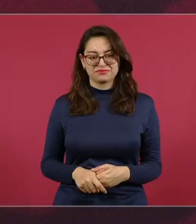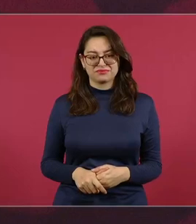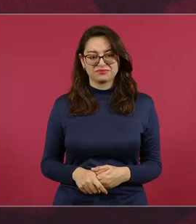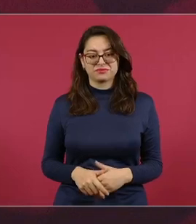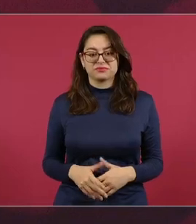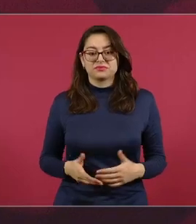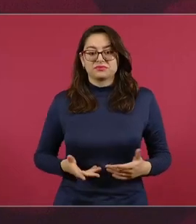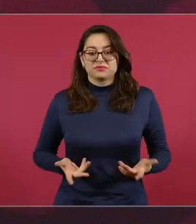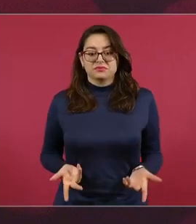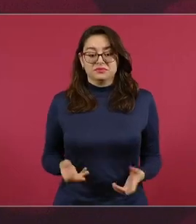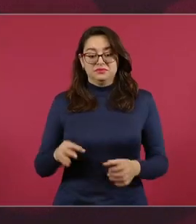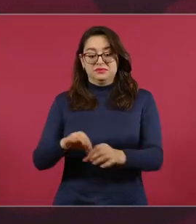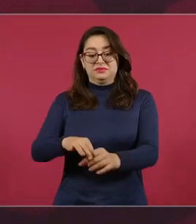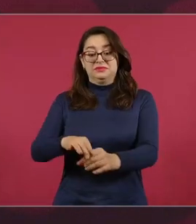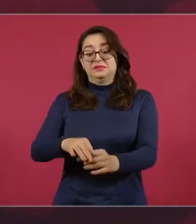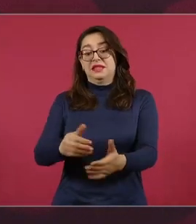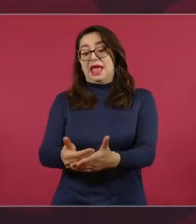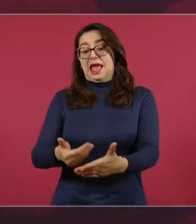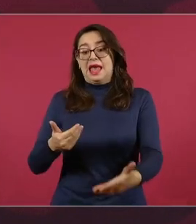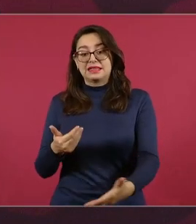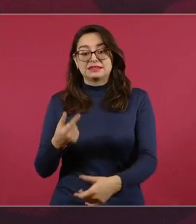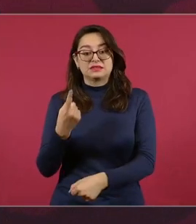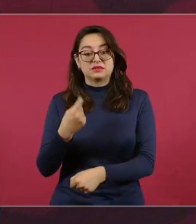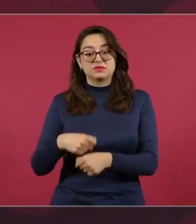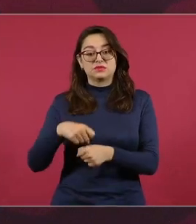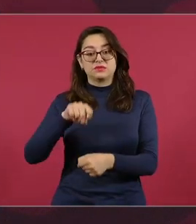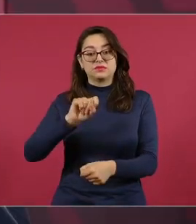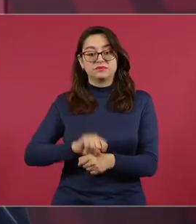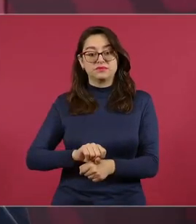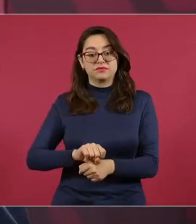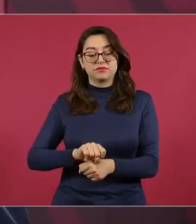Una semana antes de la elección,